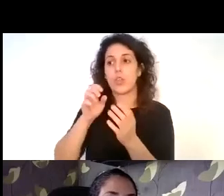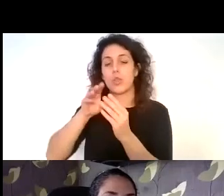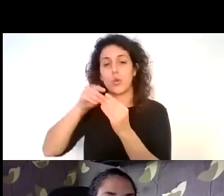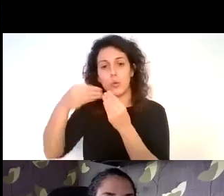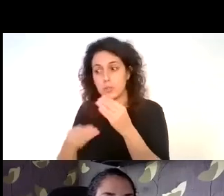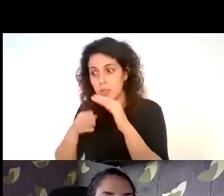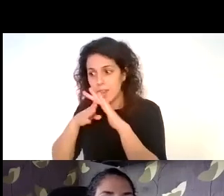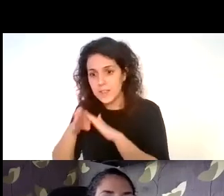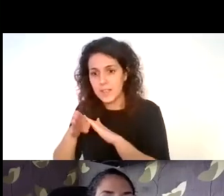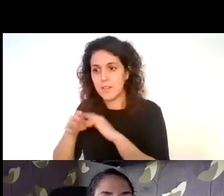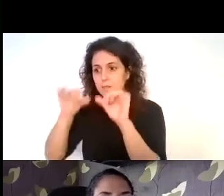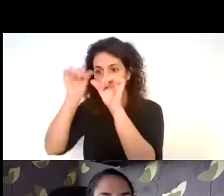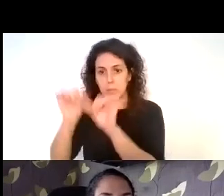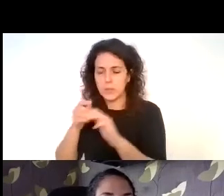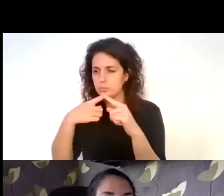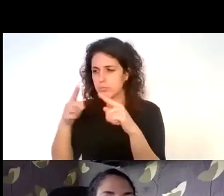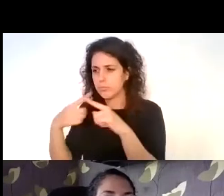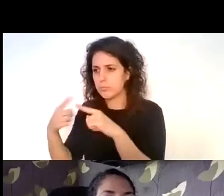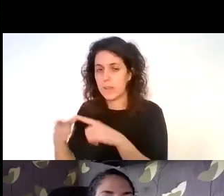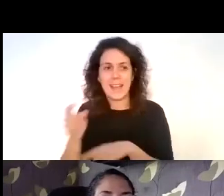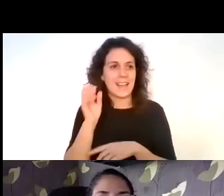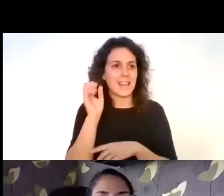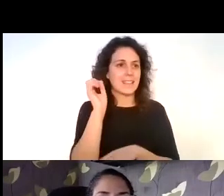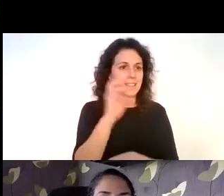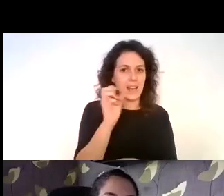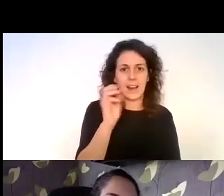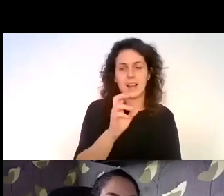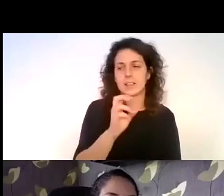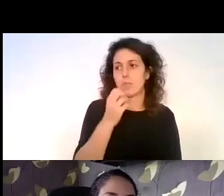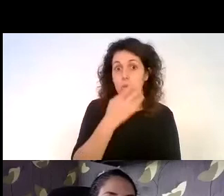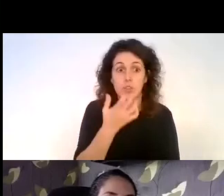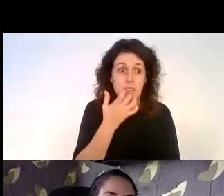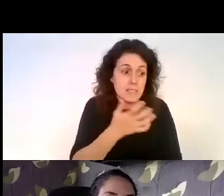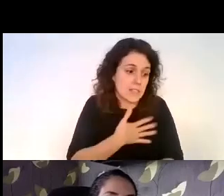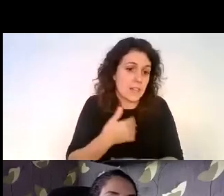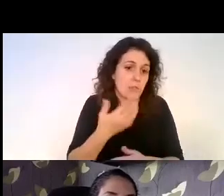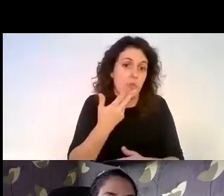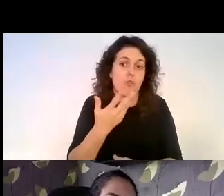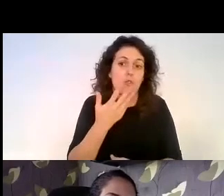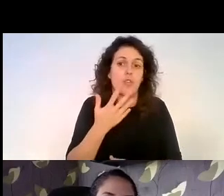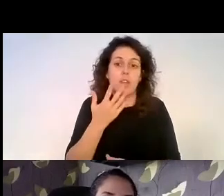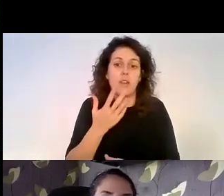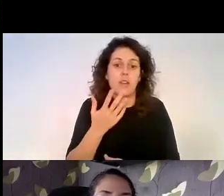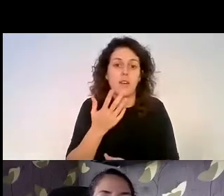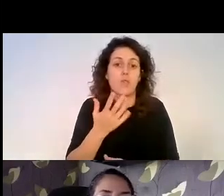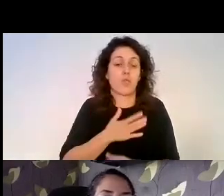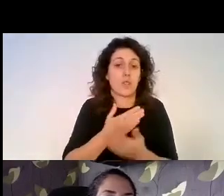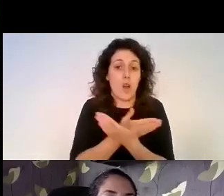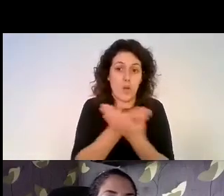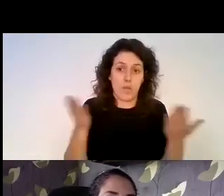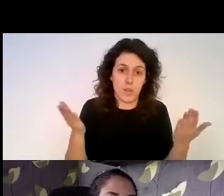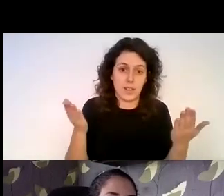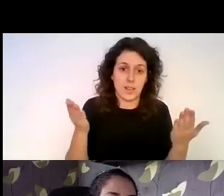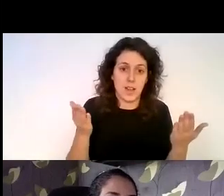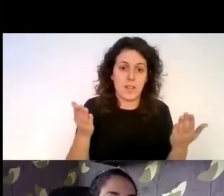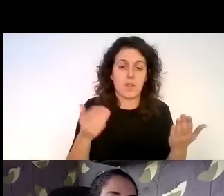en diferentes formatos, charlas. Y bueno, si quieren conocer de nuestra oferta, los invito a